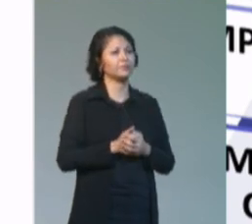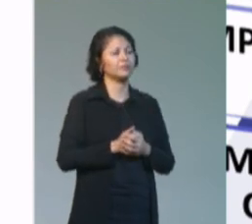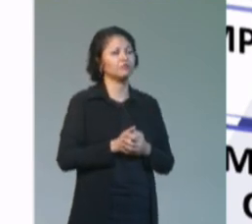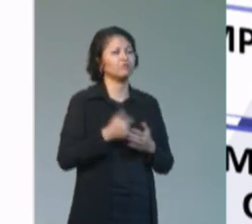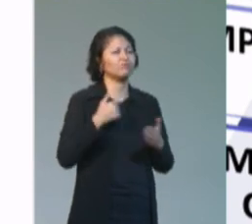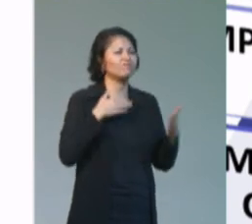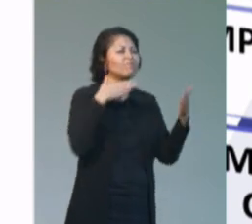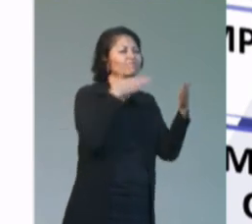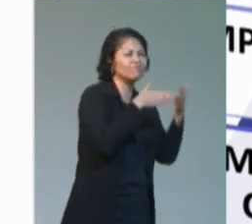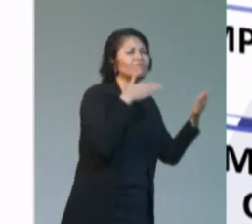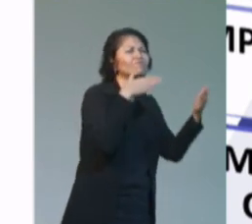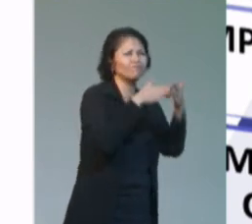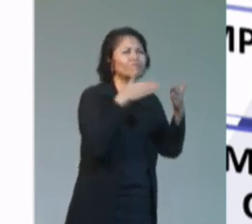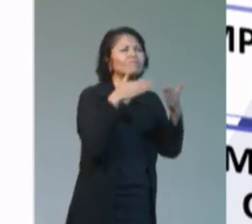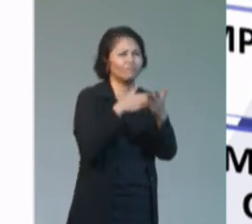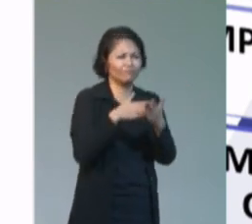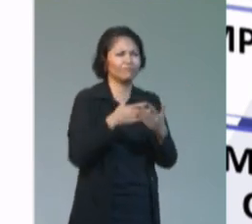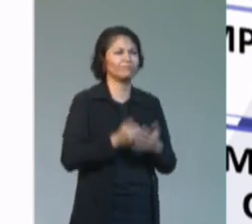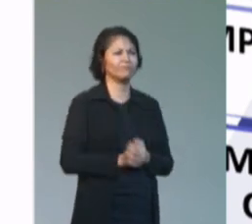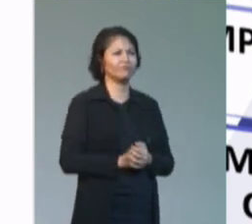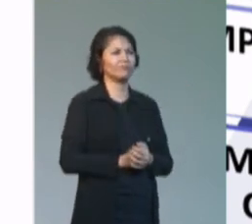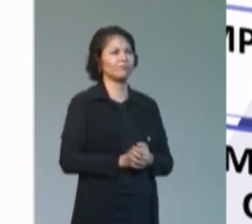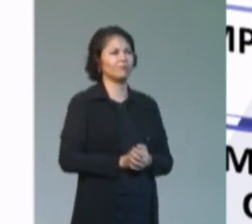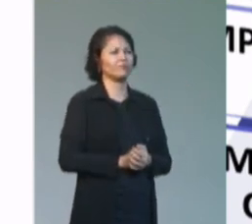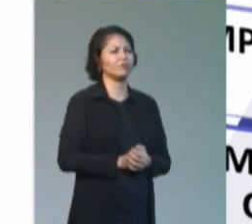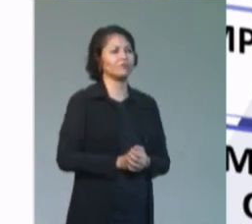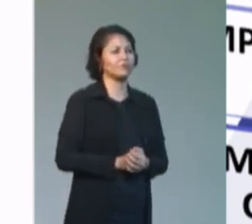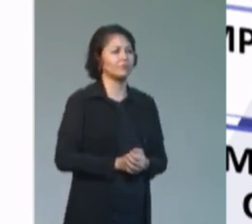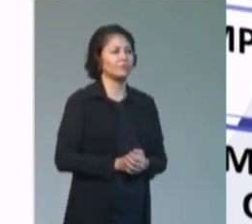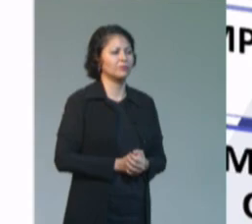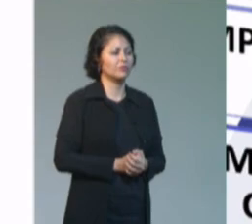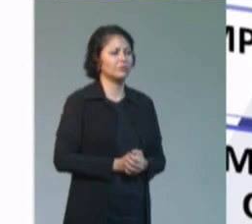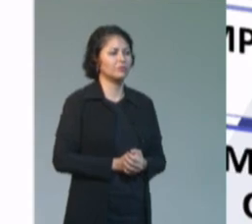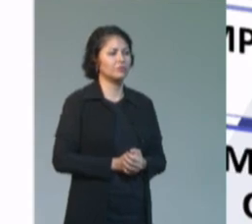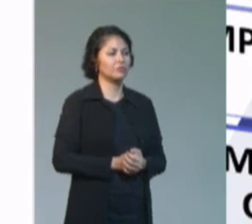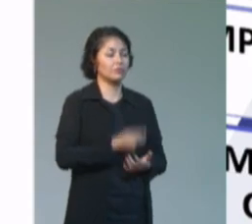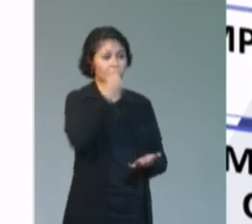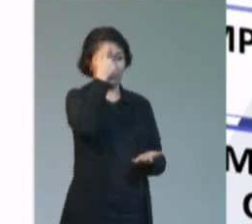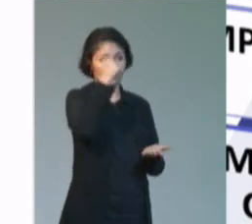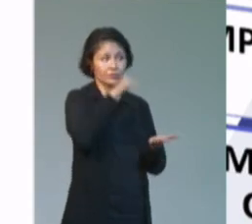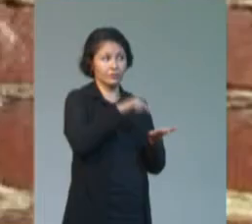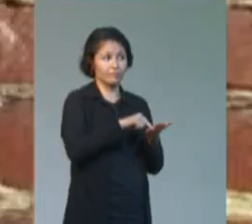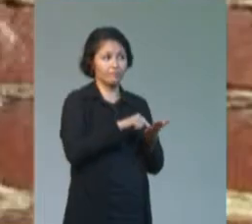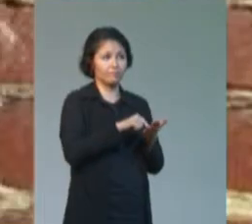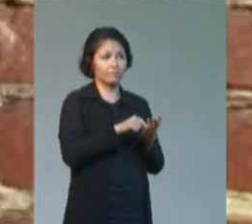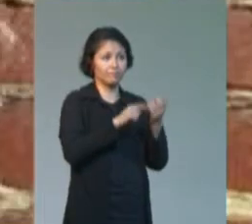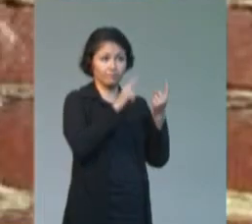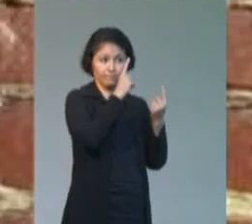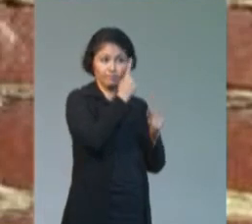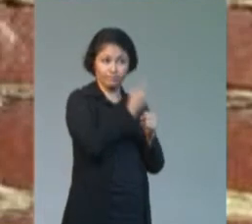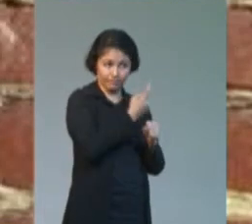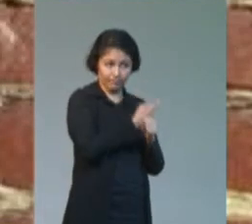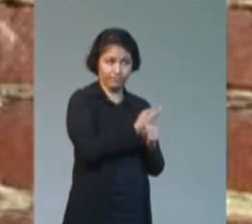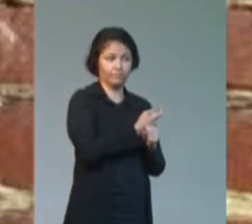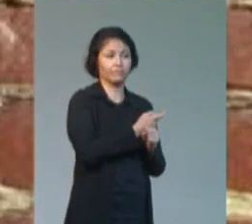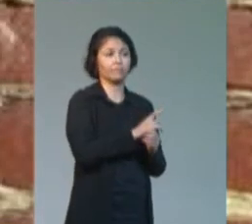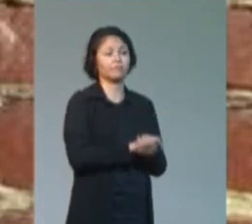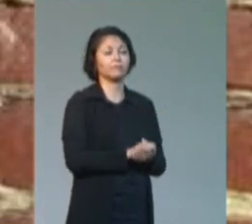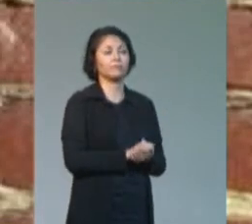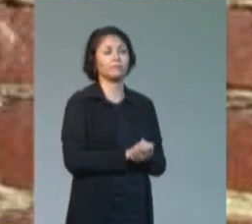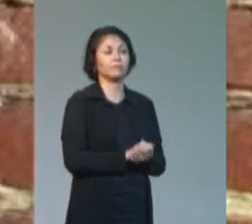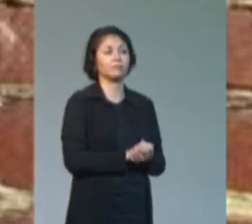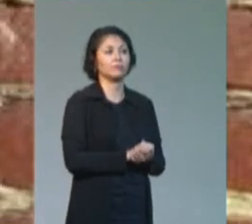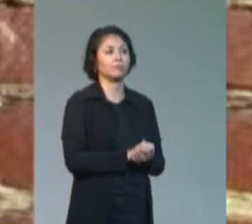obstáculos nosotros nos podemos encontrar como les decía y yo creo que los primeros obstáculos van a venir de lo que podrían ser